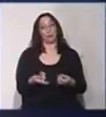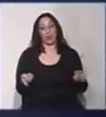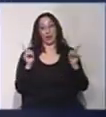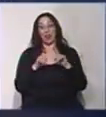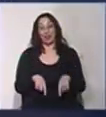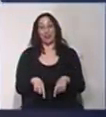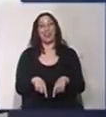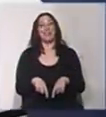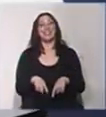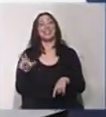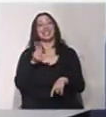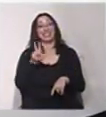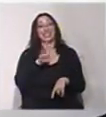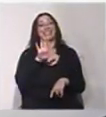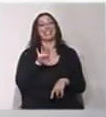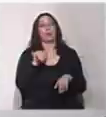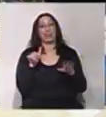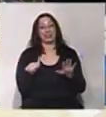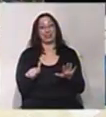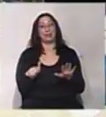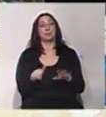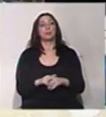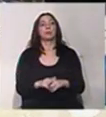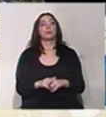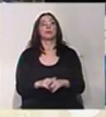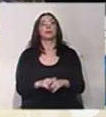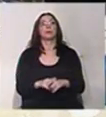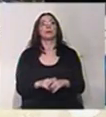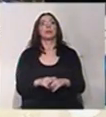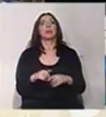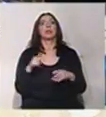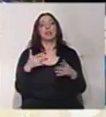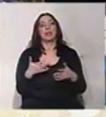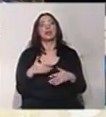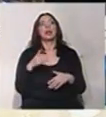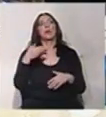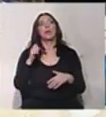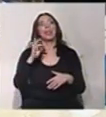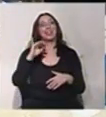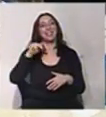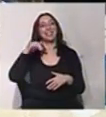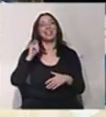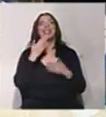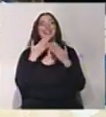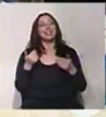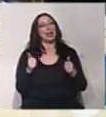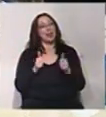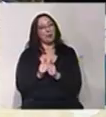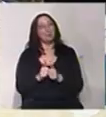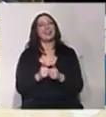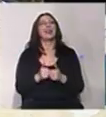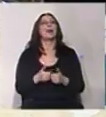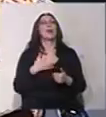Con 33:56. Marilén, seguimos con el debate. Exacto, Marilén Bettini, gracias por acompañarnos. Gracias a ustedes. Un